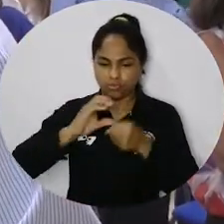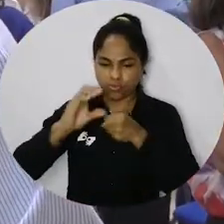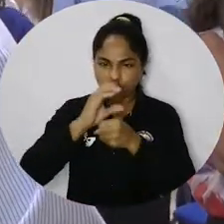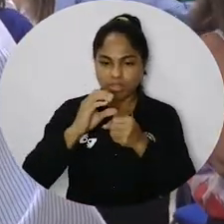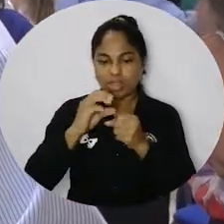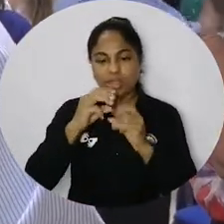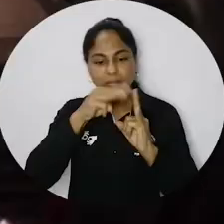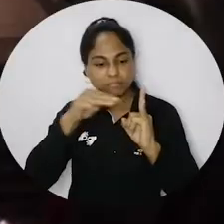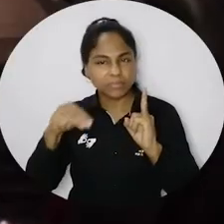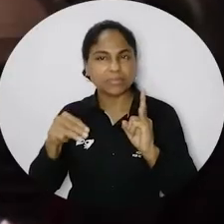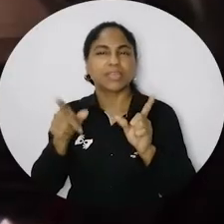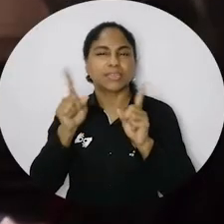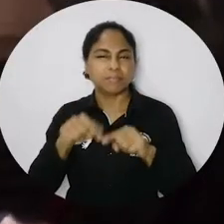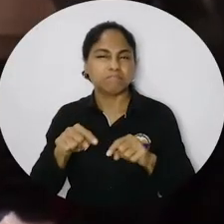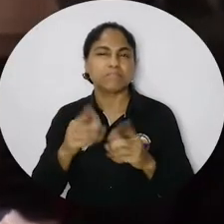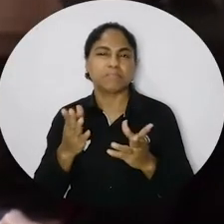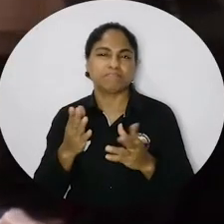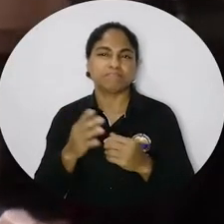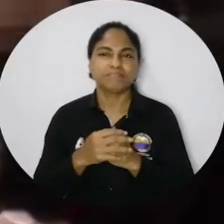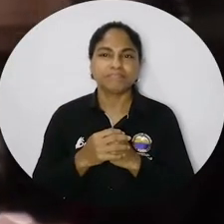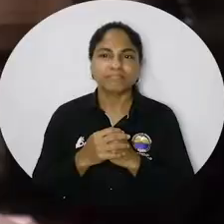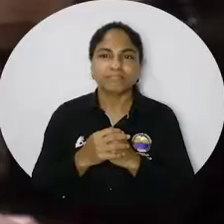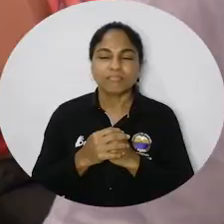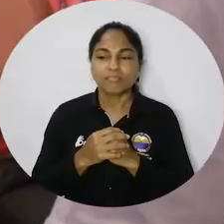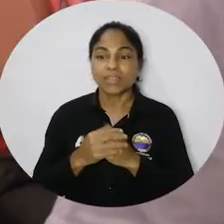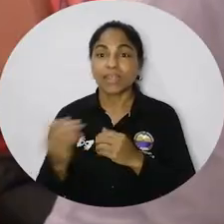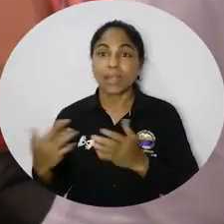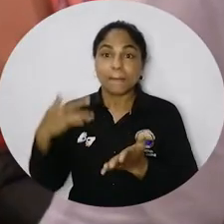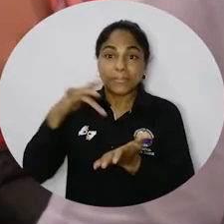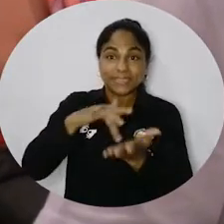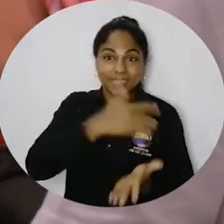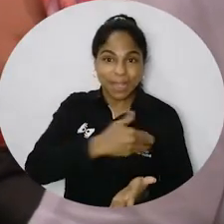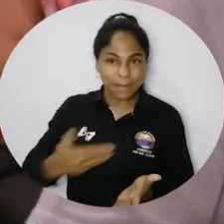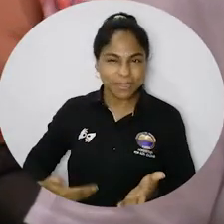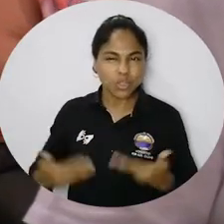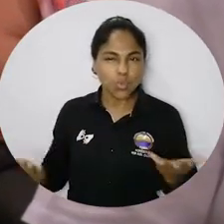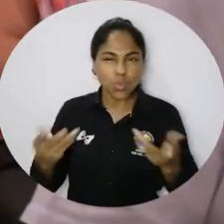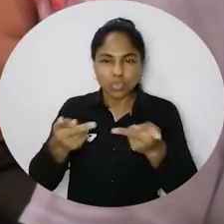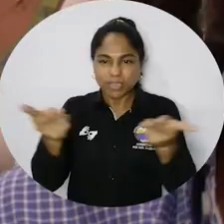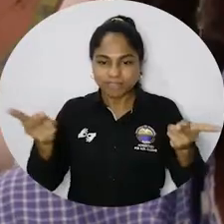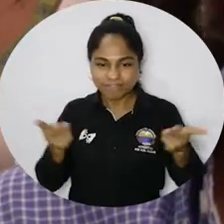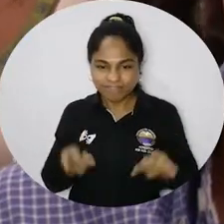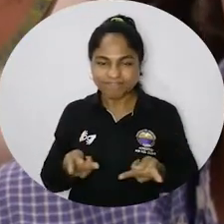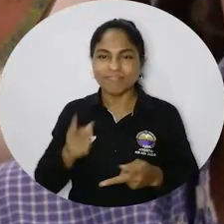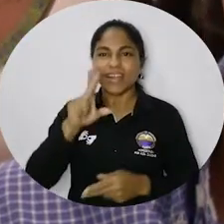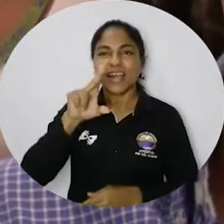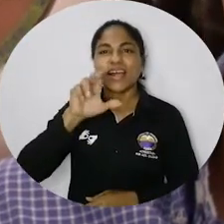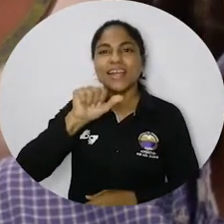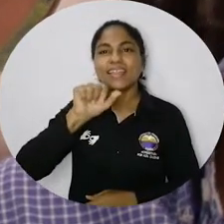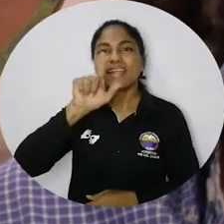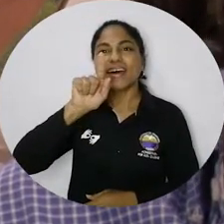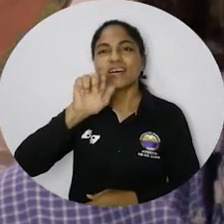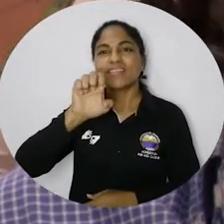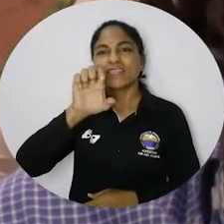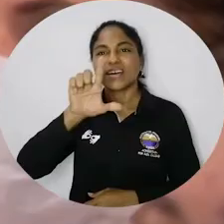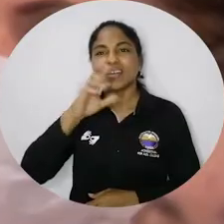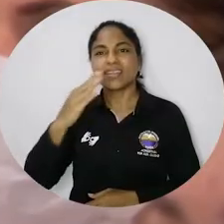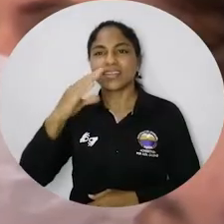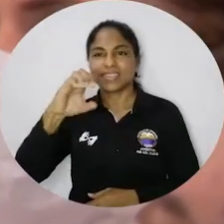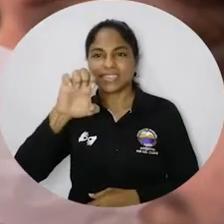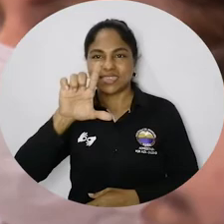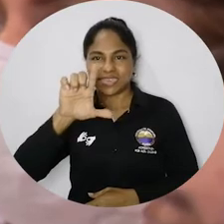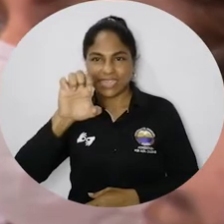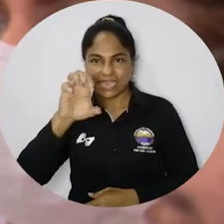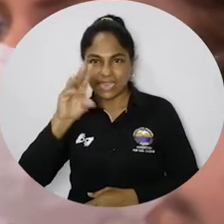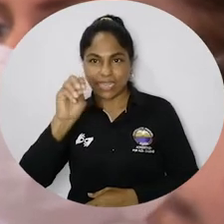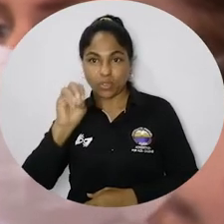también, con la que me siento muy identificado. La visita del presidente ejecutivo de CAF se dio en el marco de la Cátedra Abierta Rafael Celedón de Unimagdalena y se